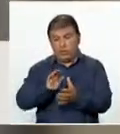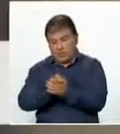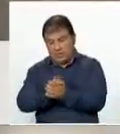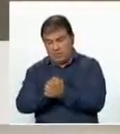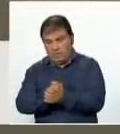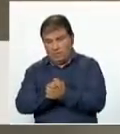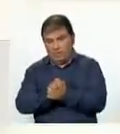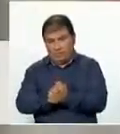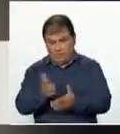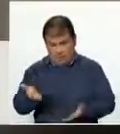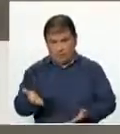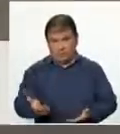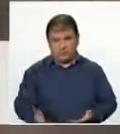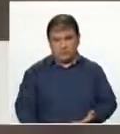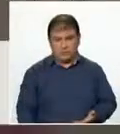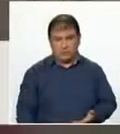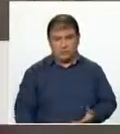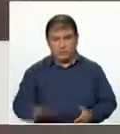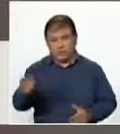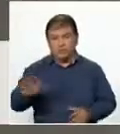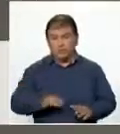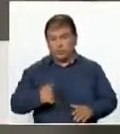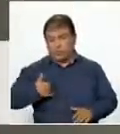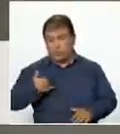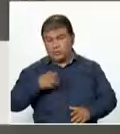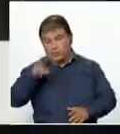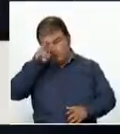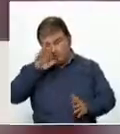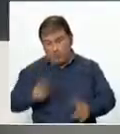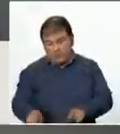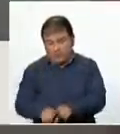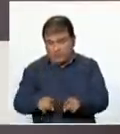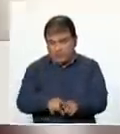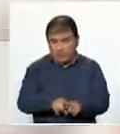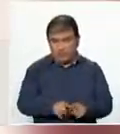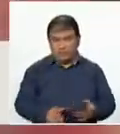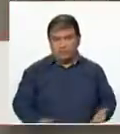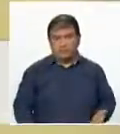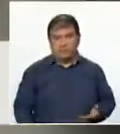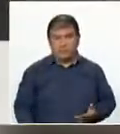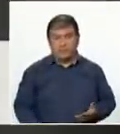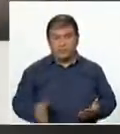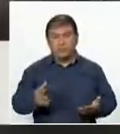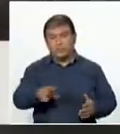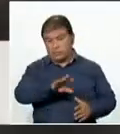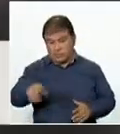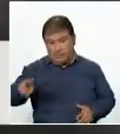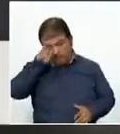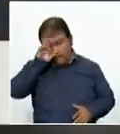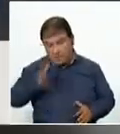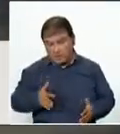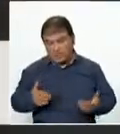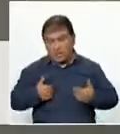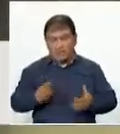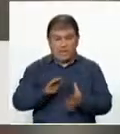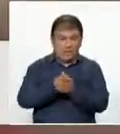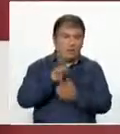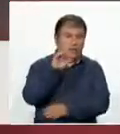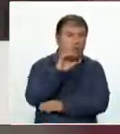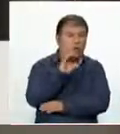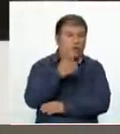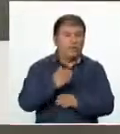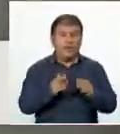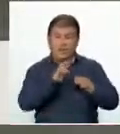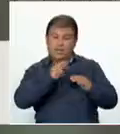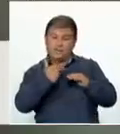amigos. Estos muchachos son hasta peruanos también. Son de Perú, tenemos amigos de Colombia que están